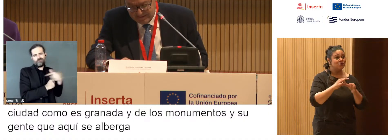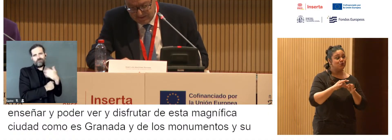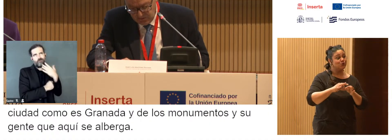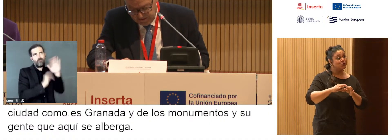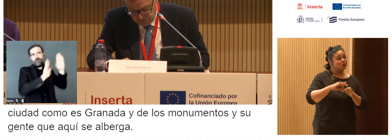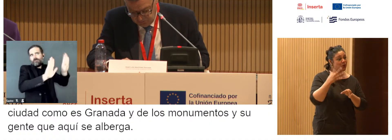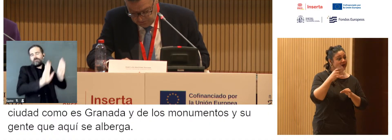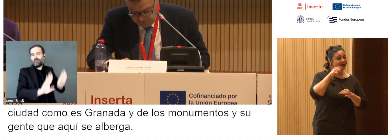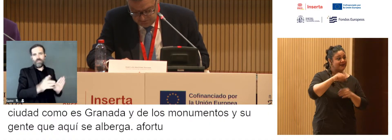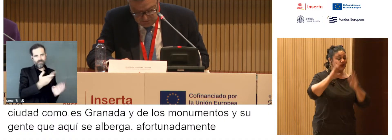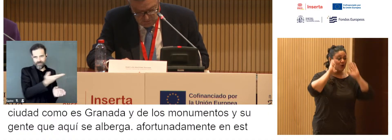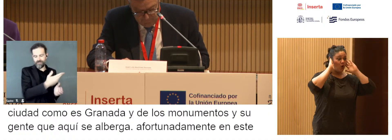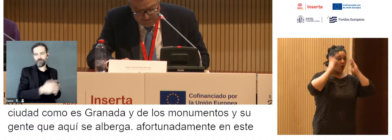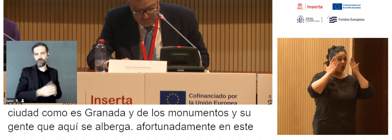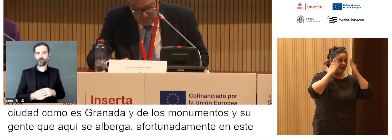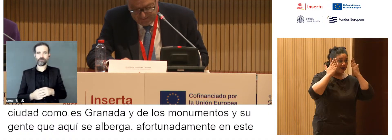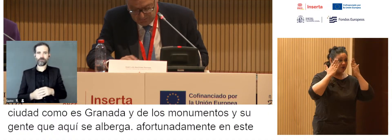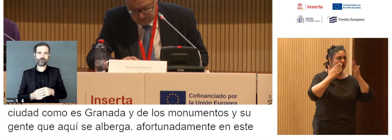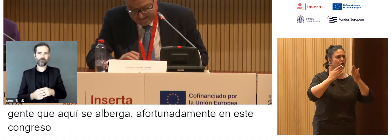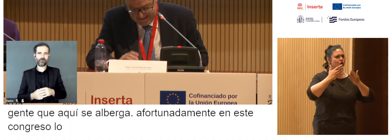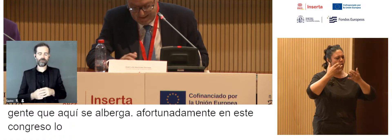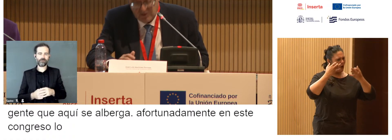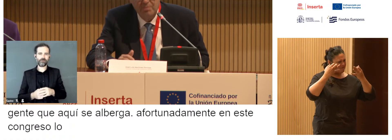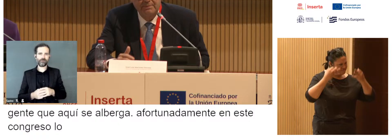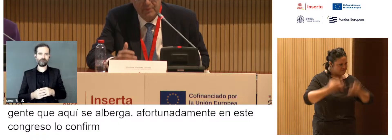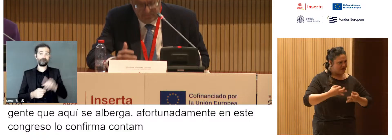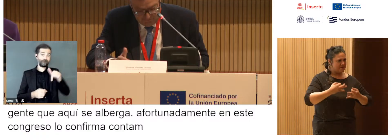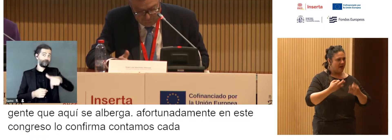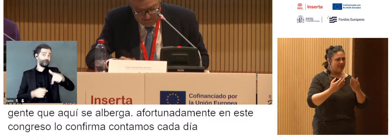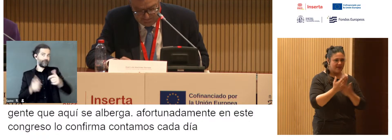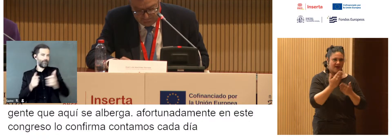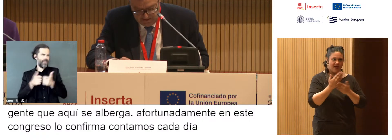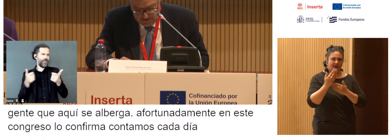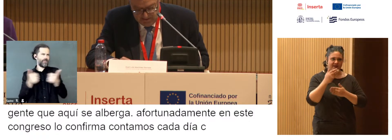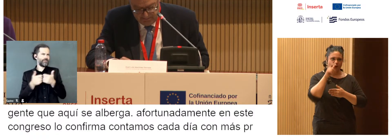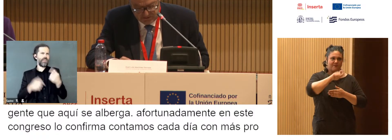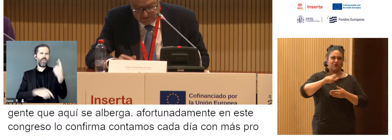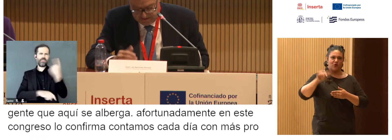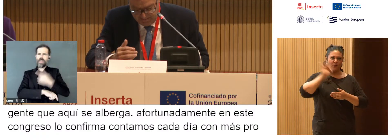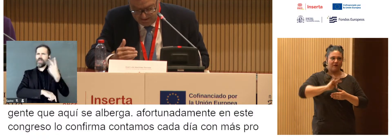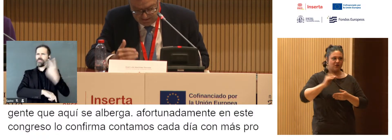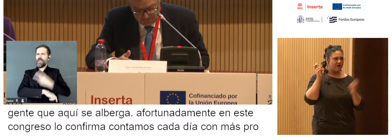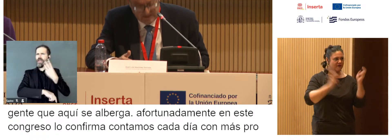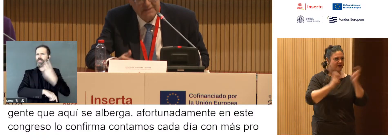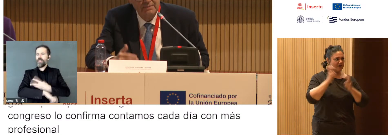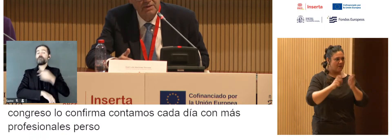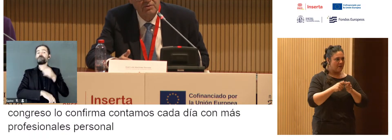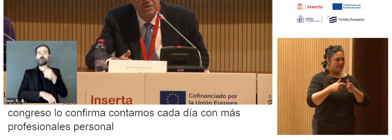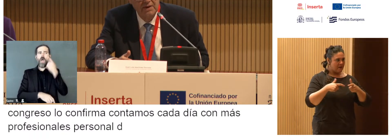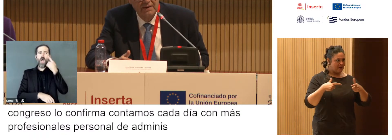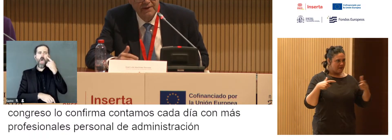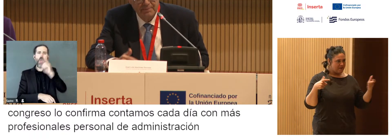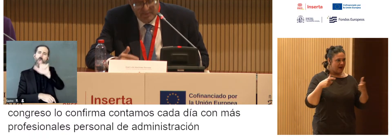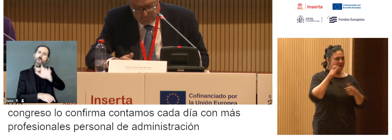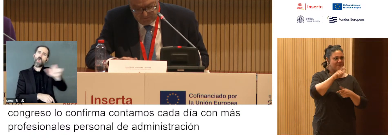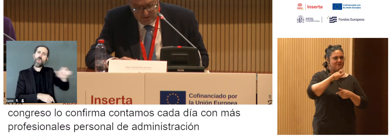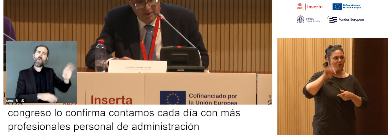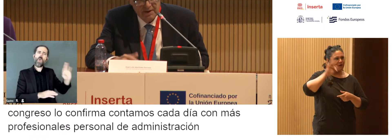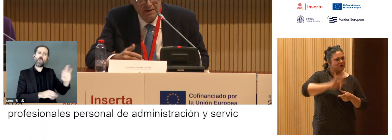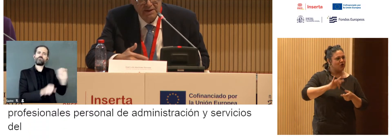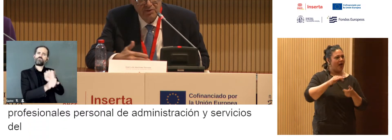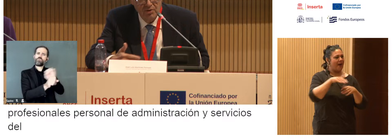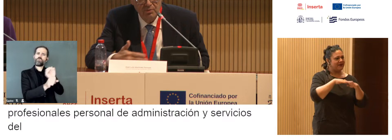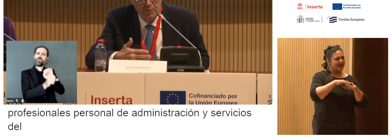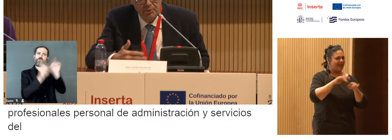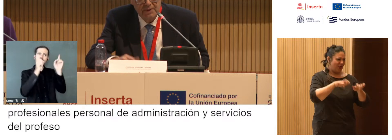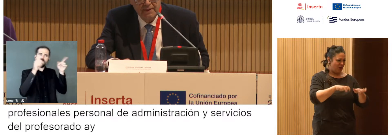Afortunadamente, en este congreso lo confirma, contamos cada día con más profesionales, personal de administración y servicios del profesorado.